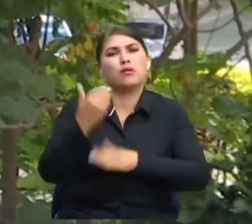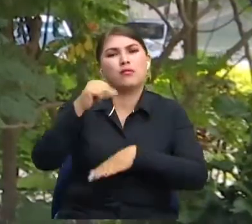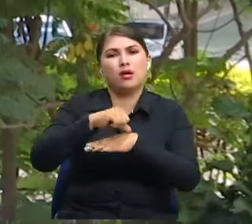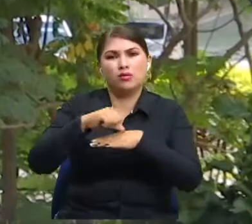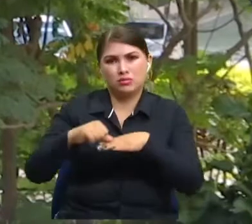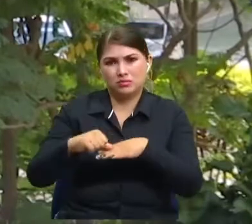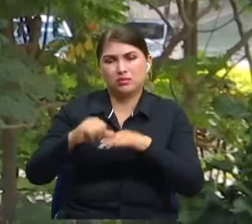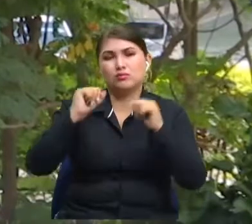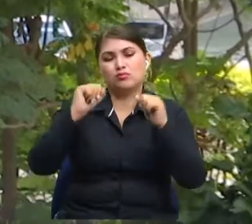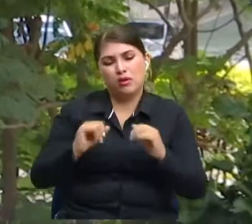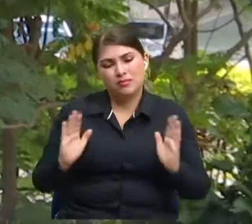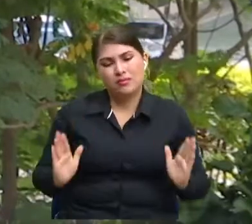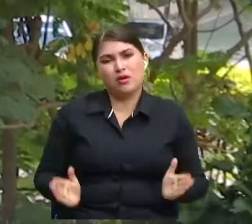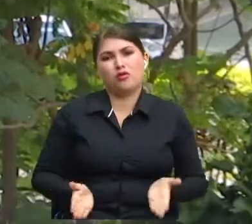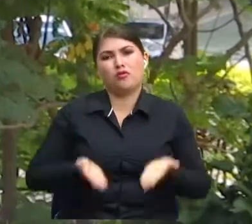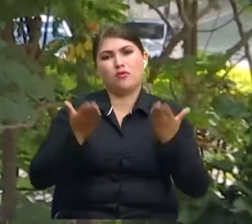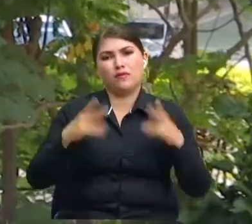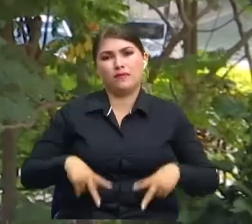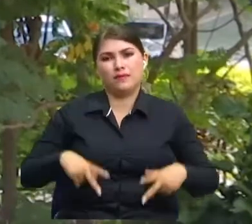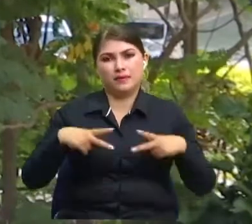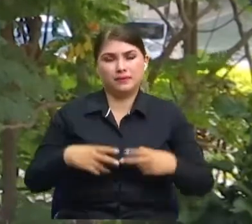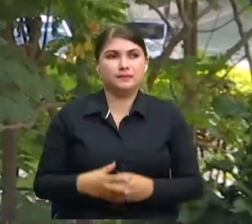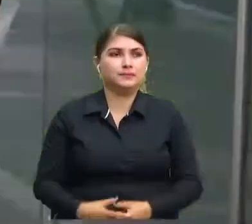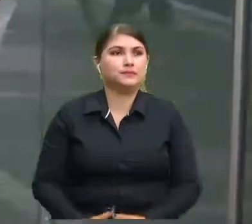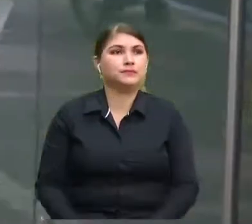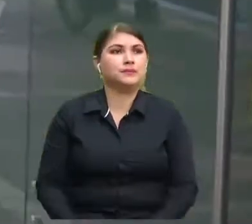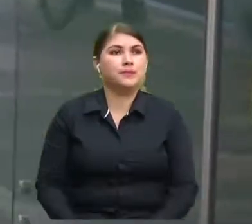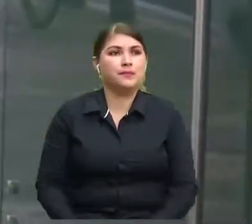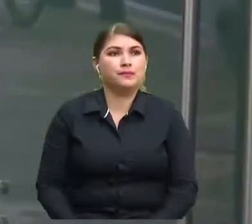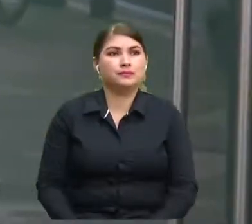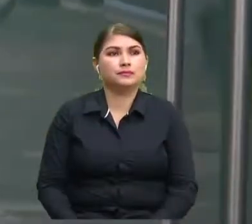cirugía y pueda mejorar su condición de vida.